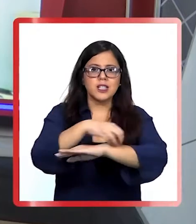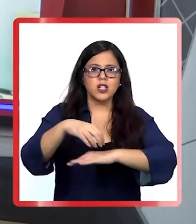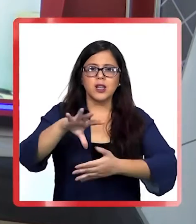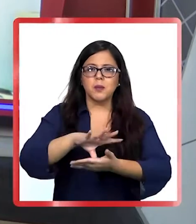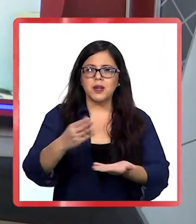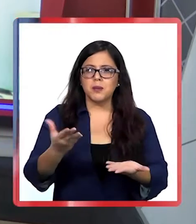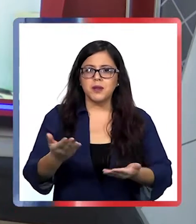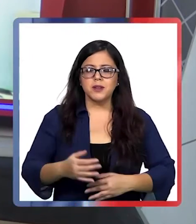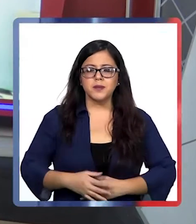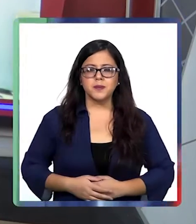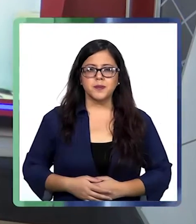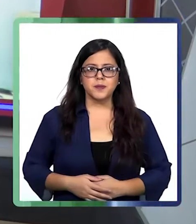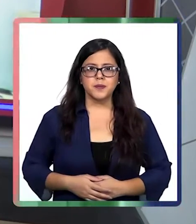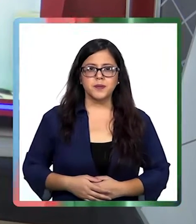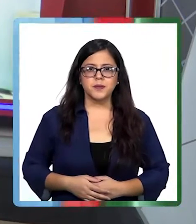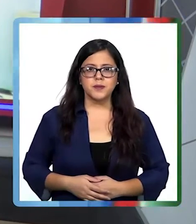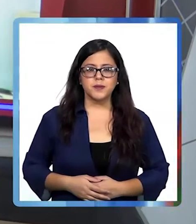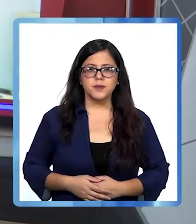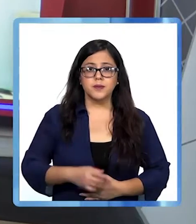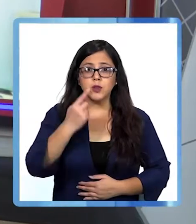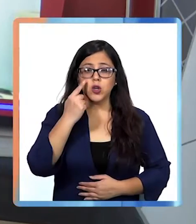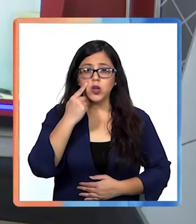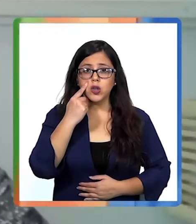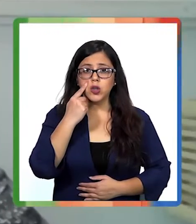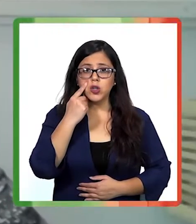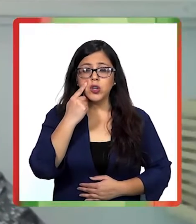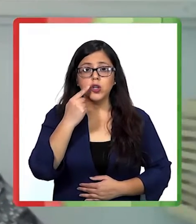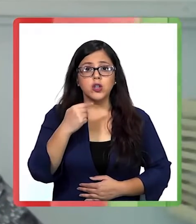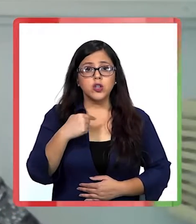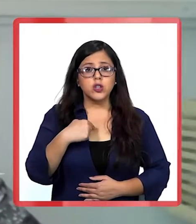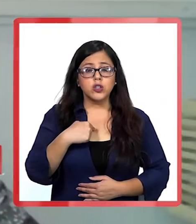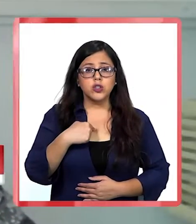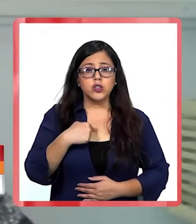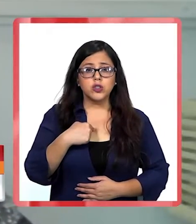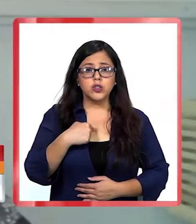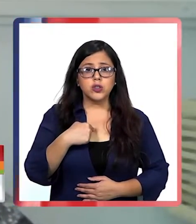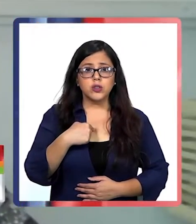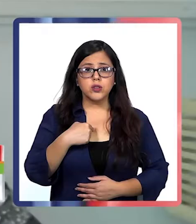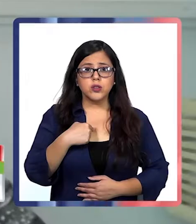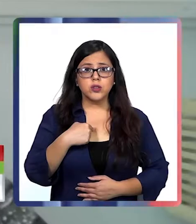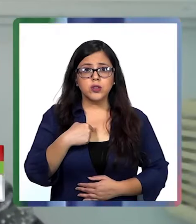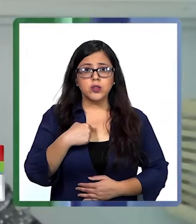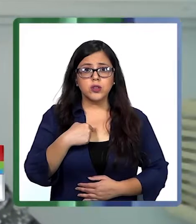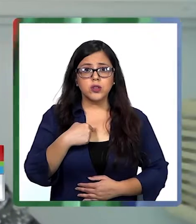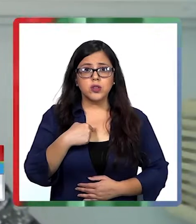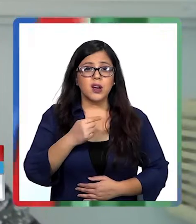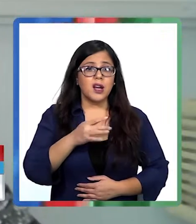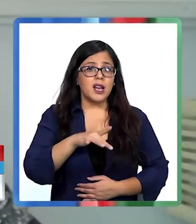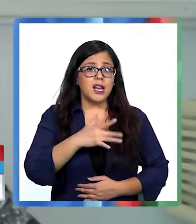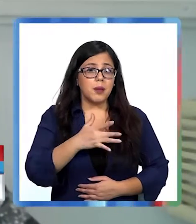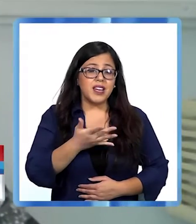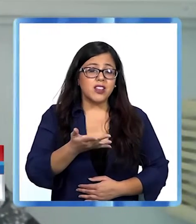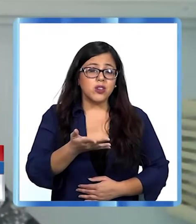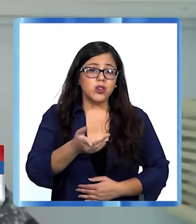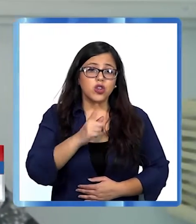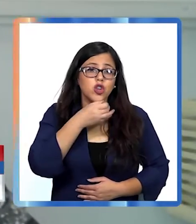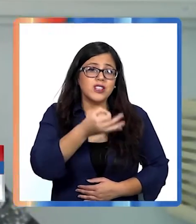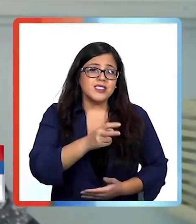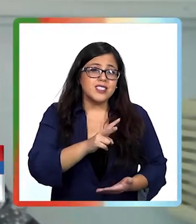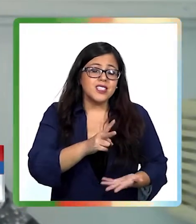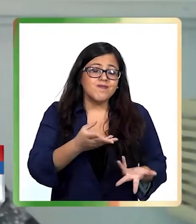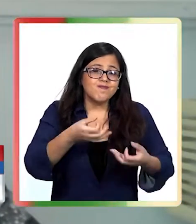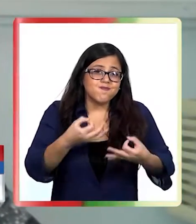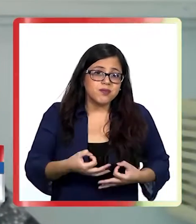y contarle a la gente que nos está viendo en las regiones del país? Sí, yo lamento no ser probablemente las noticias que